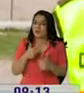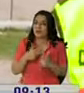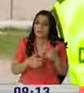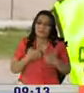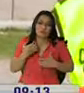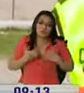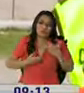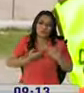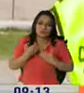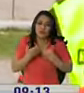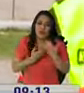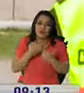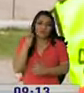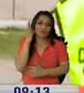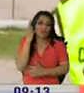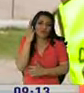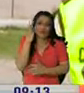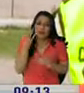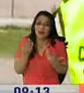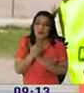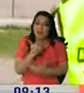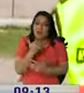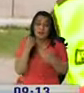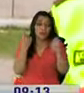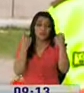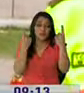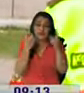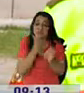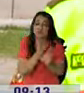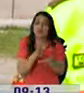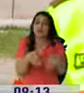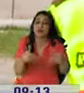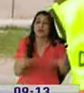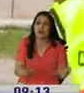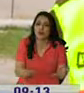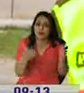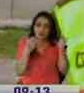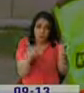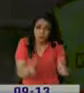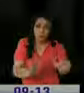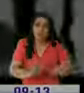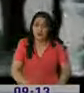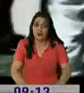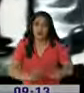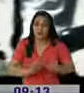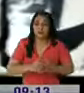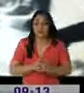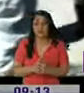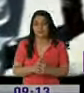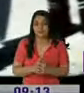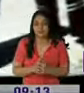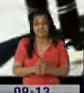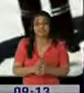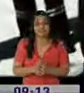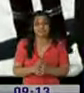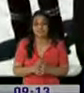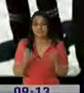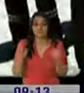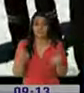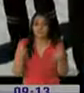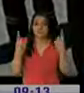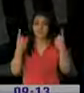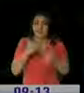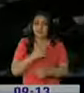que es difícil entender sobre la psicología del comportamiento del ser humano. Muchas veces resulta difícil entender